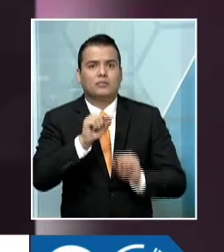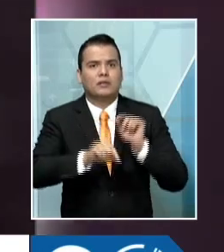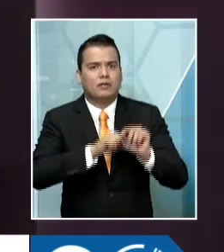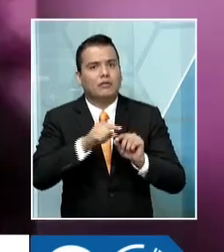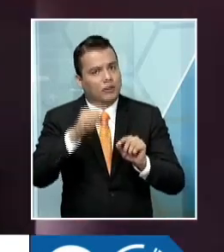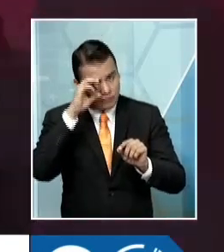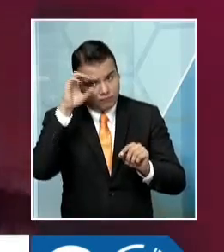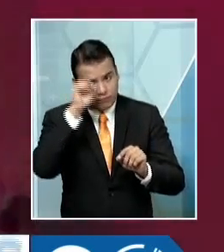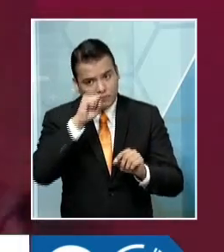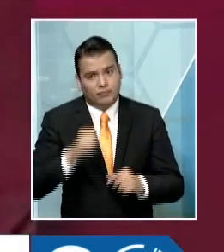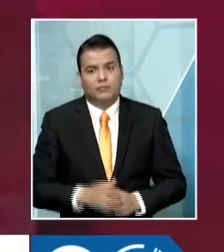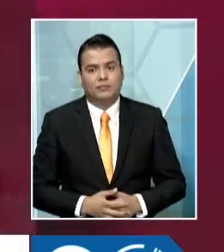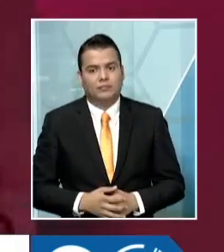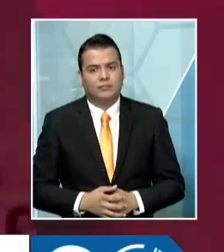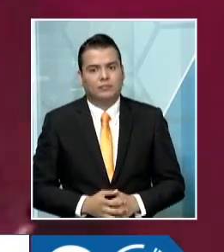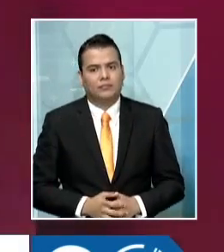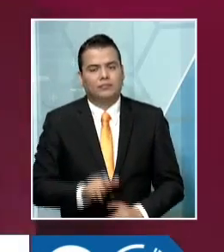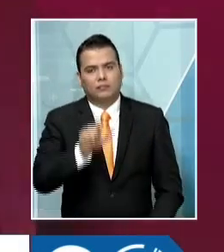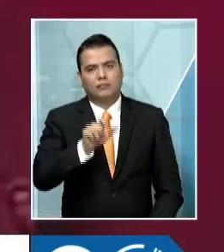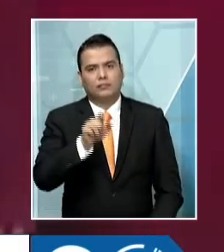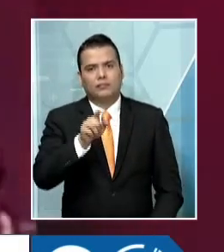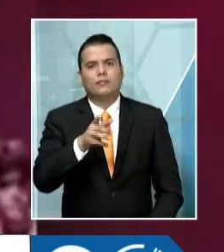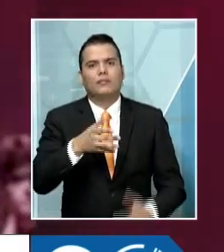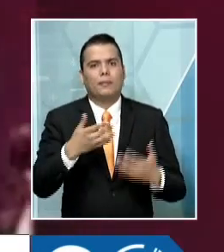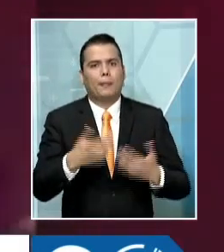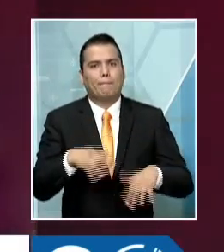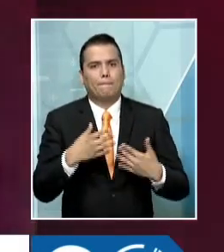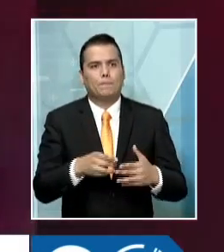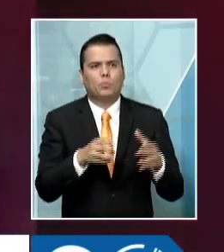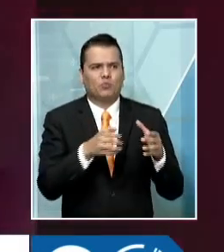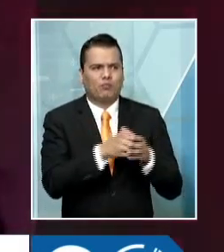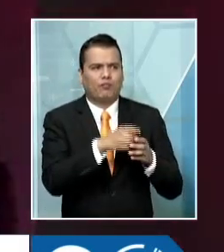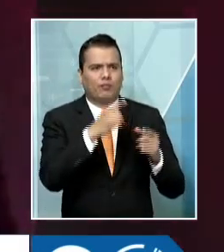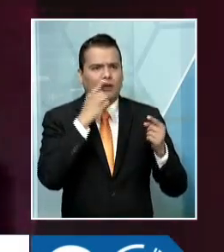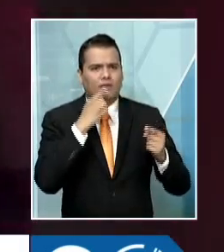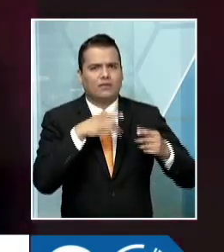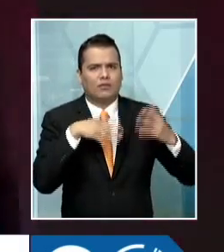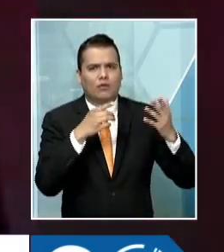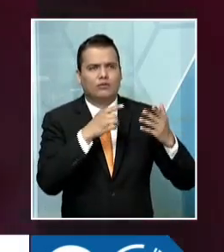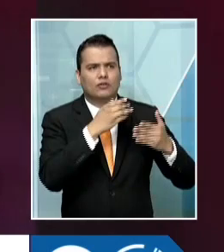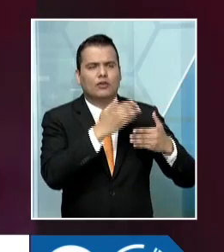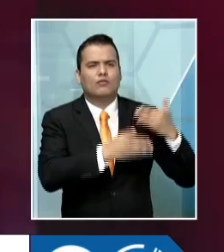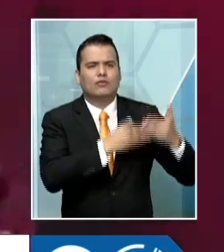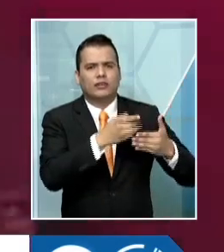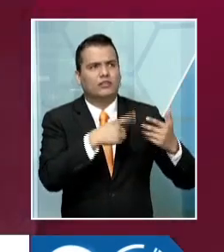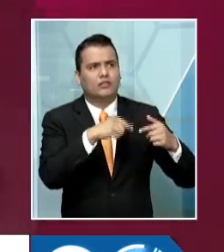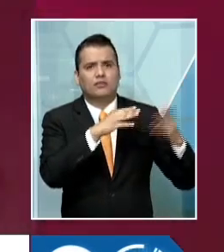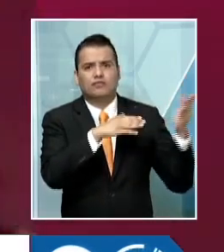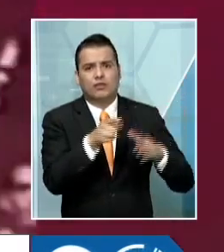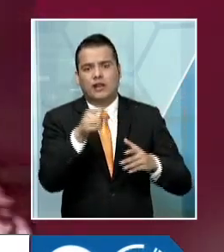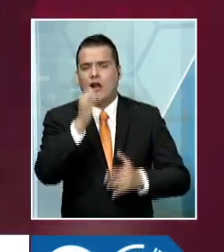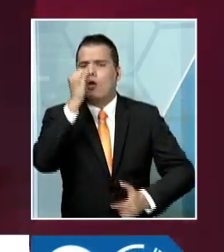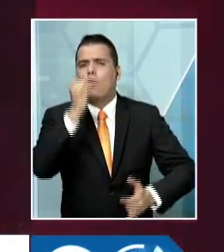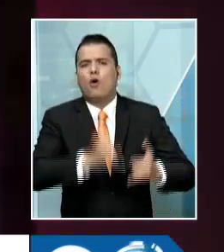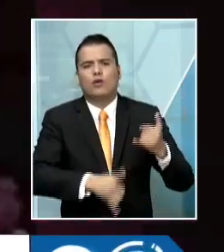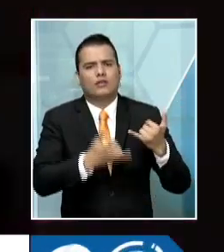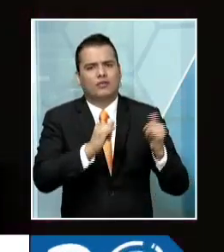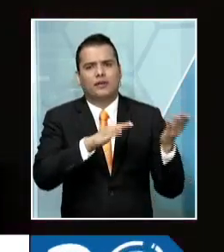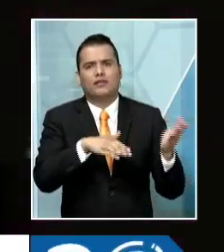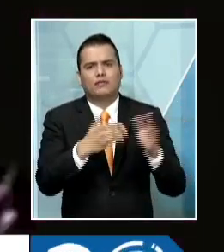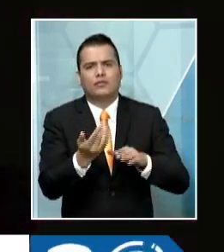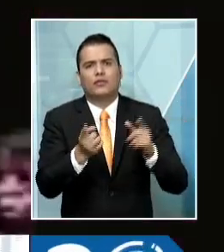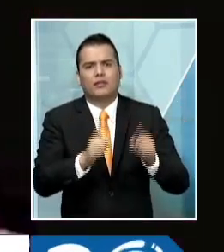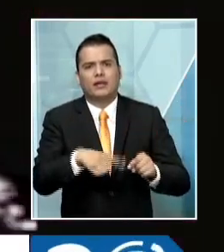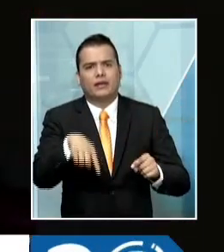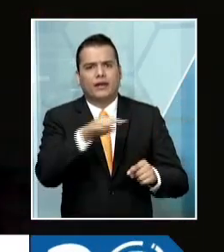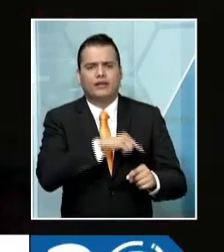Dígame. El Cano fue el último mohicano, el fin de una especie de pregoneros, de rumba rumberos que ya se marcharon, de aquellos que guapeaban y se